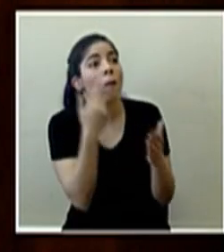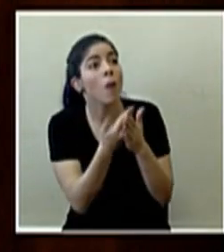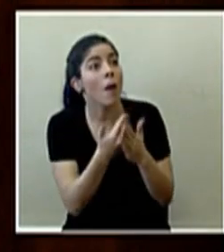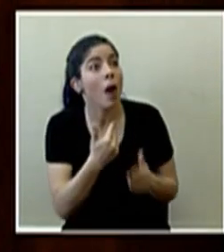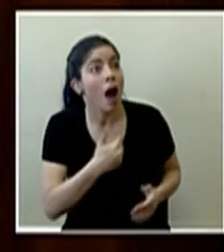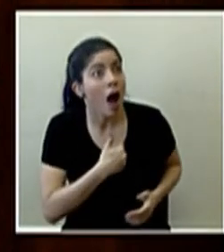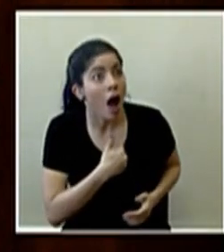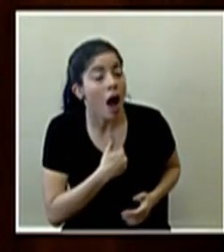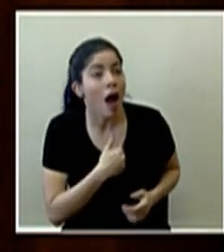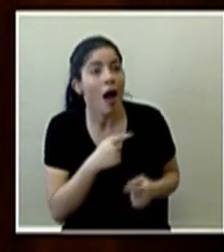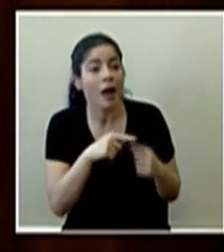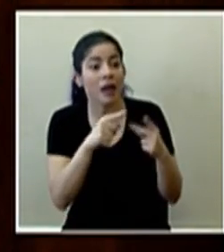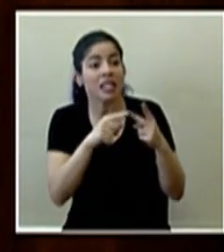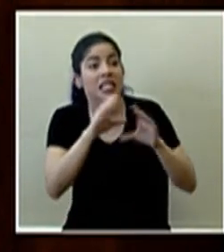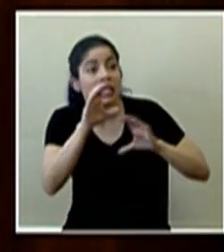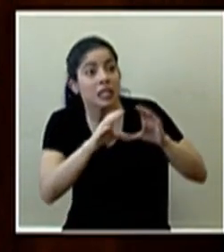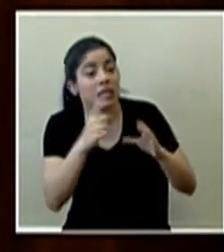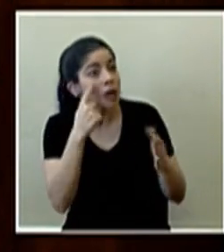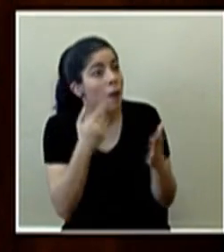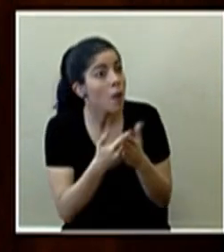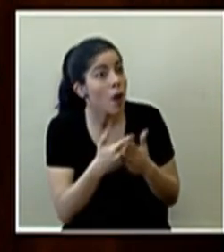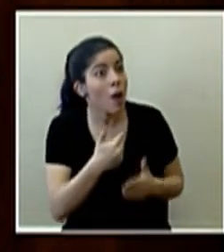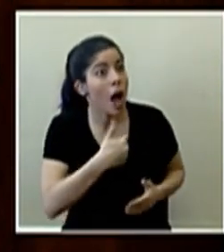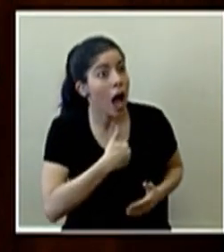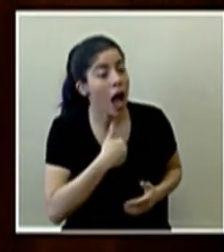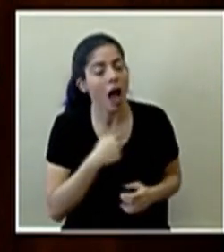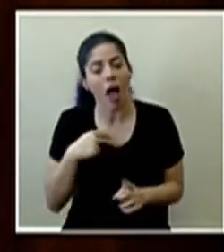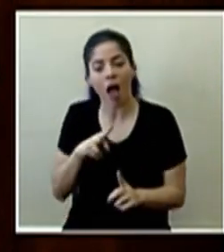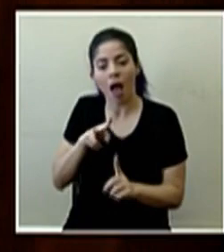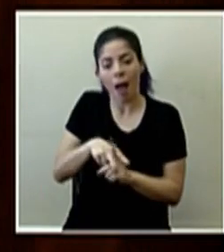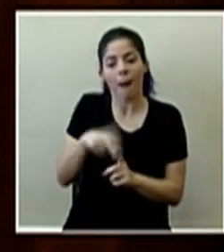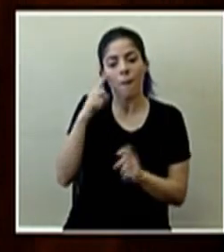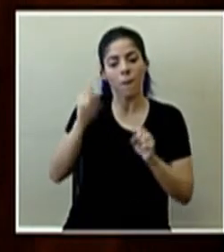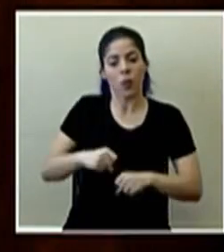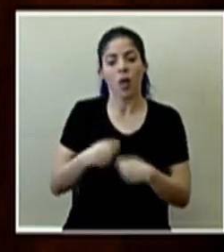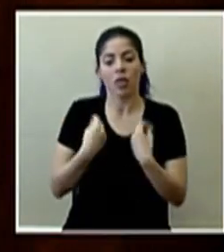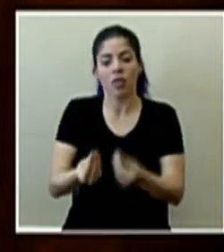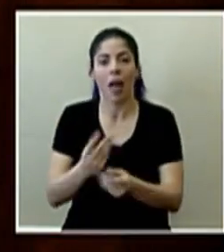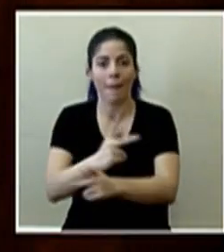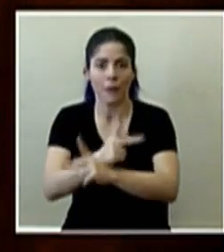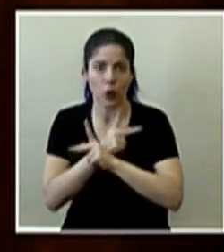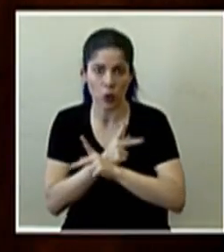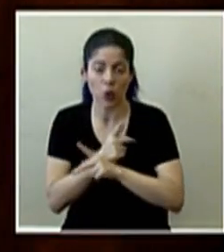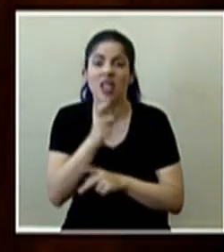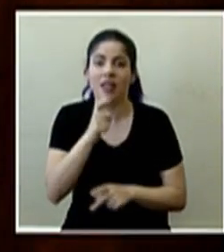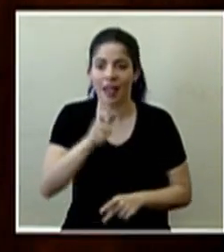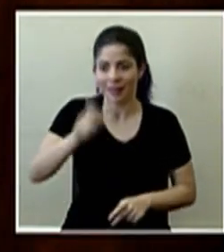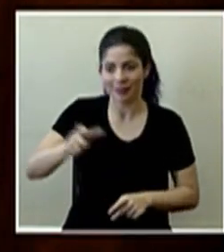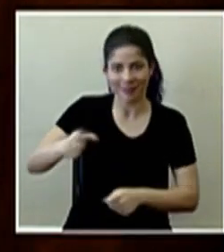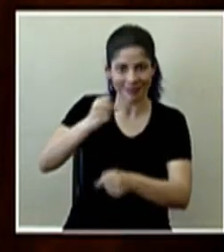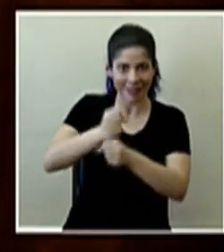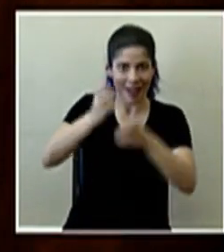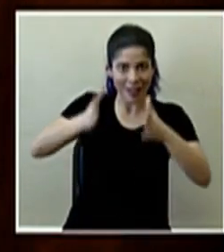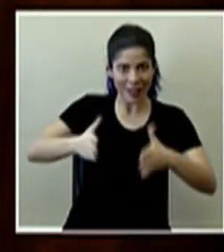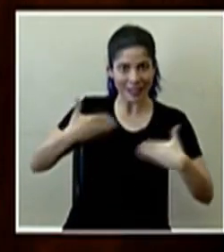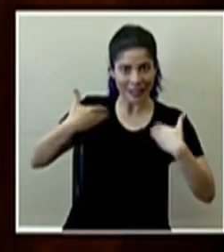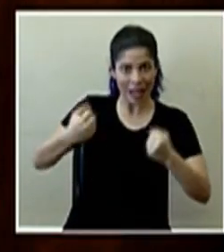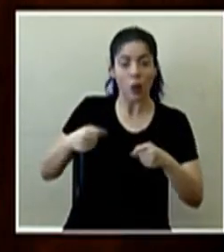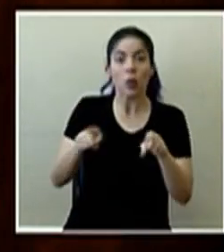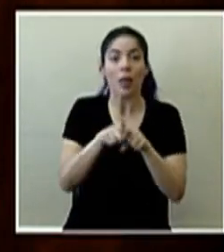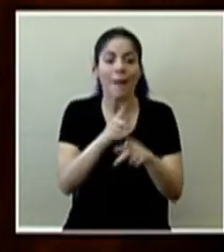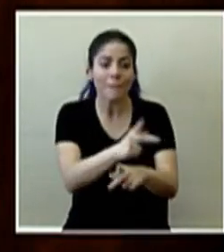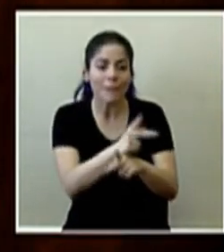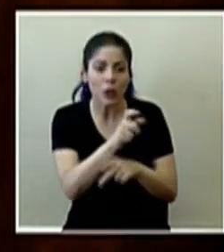evidencia, en la ciencia, para proteger no solo a nuestros funcionarios de la salud, sino a